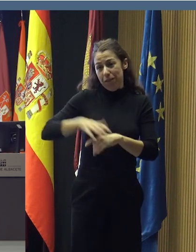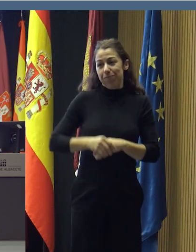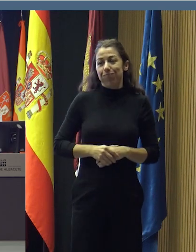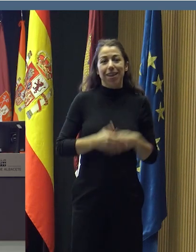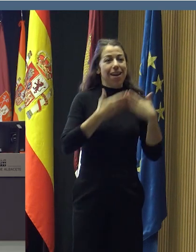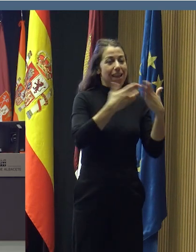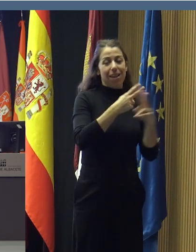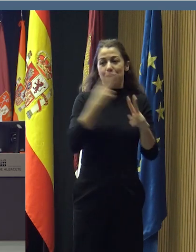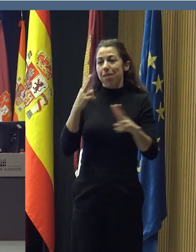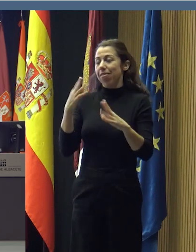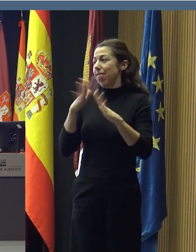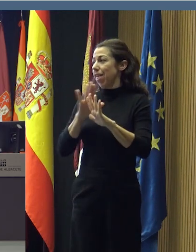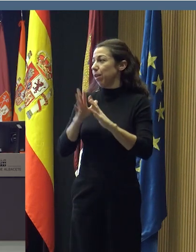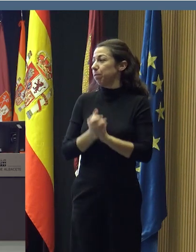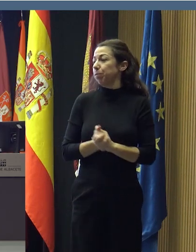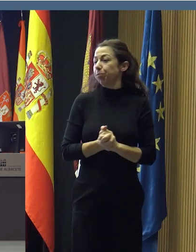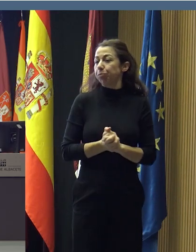nada.